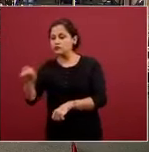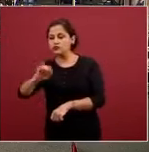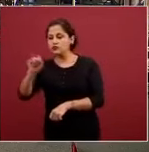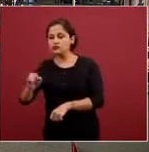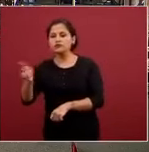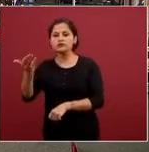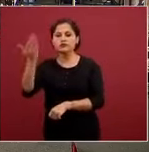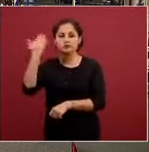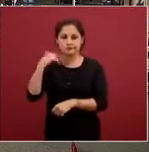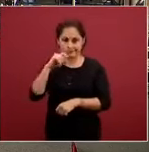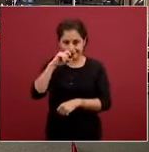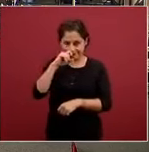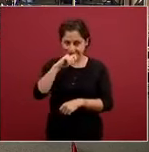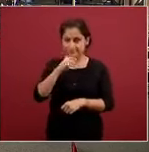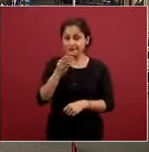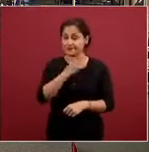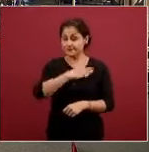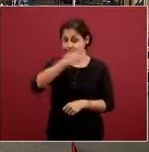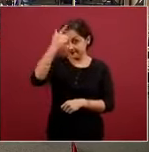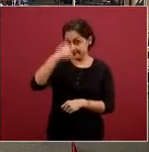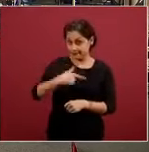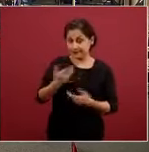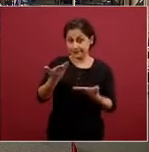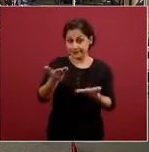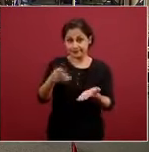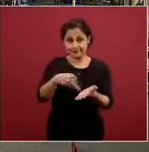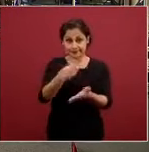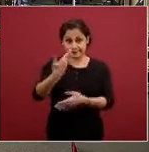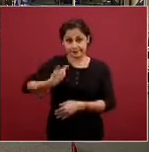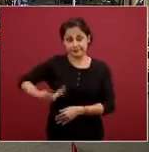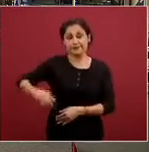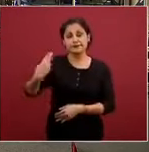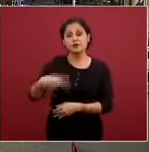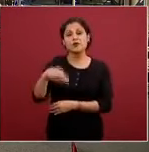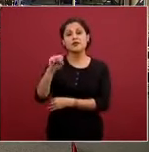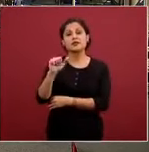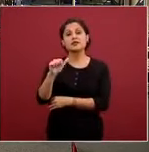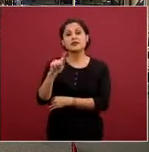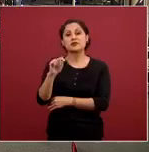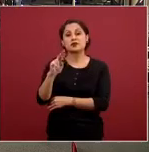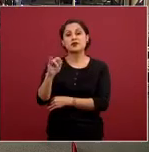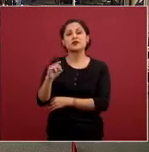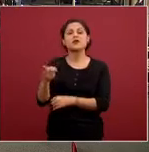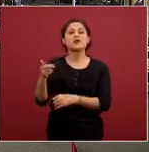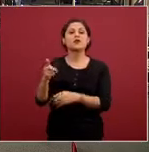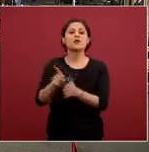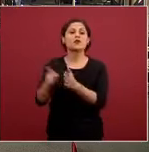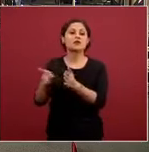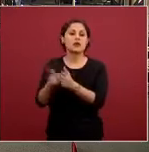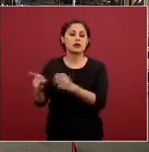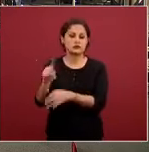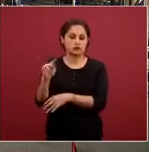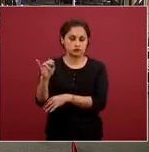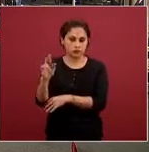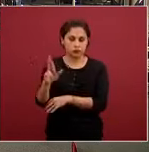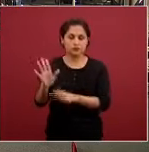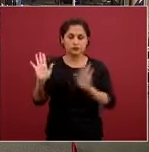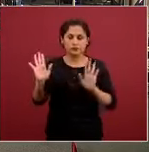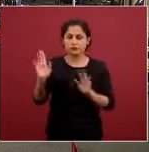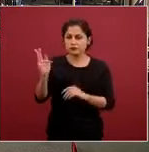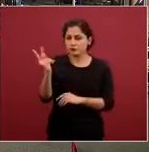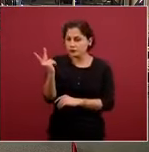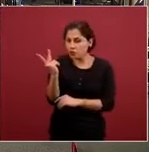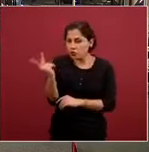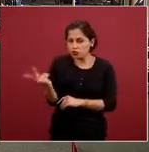Buenas noches. Nuevamente me presento. Y usted, sí. Saturnino Reyes, de Diario Locutor. Son 2 preguntitas